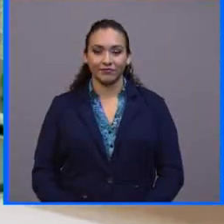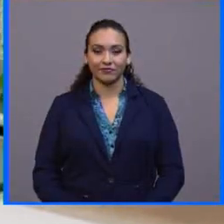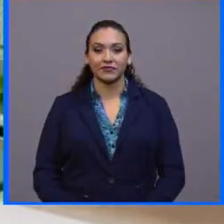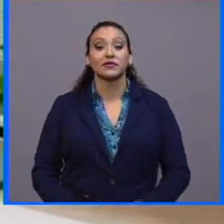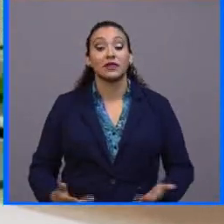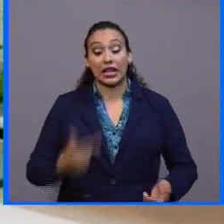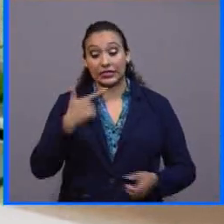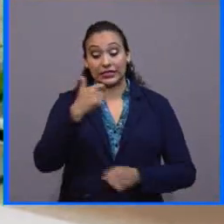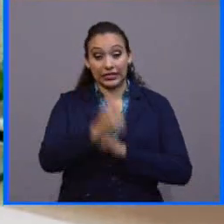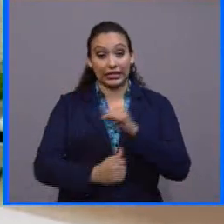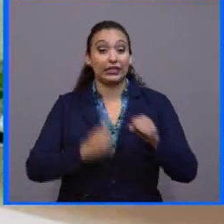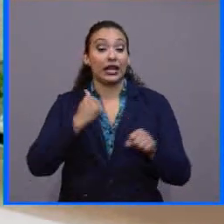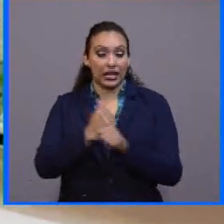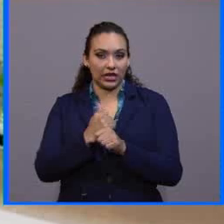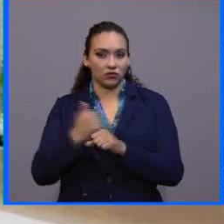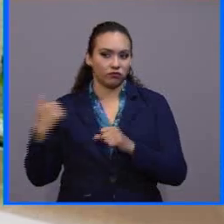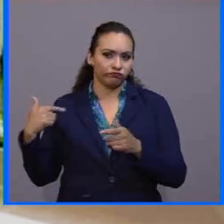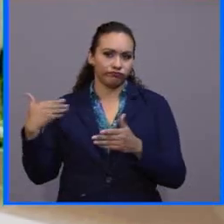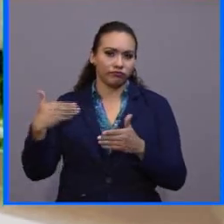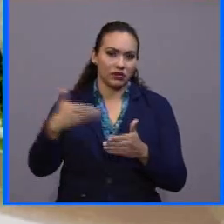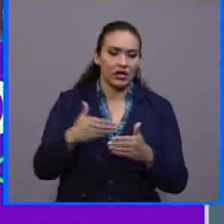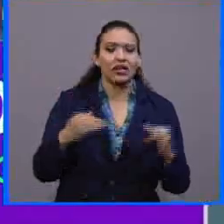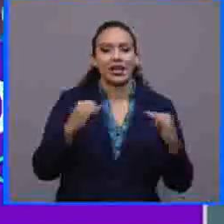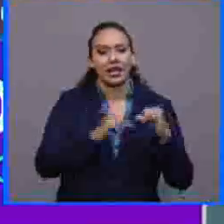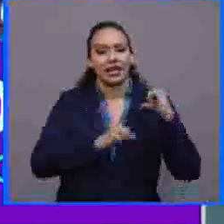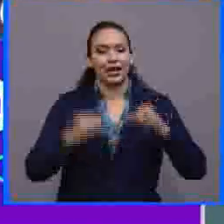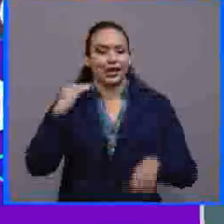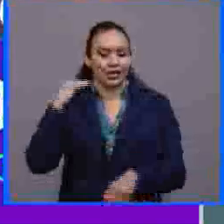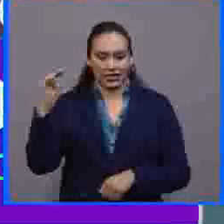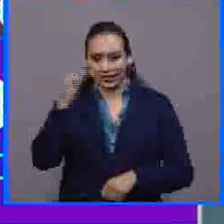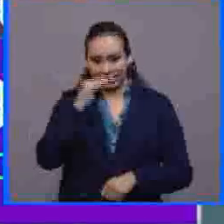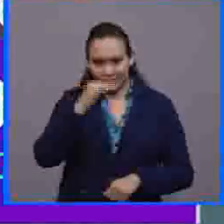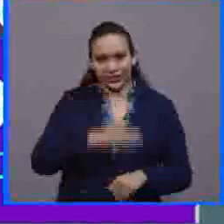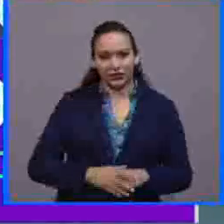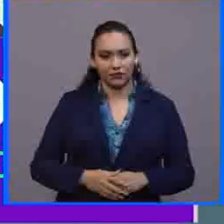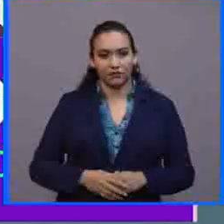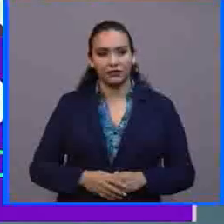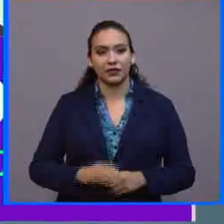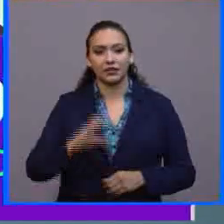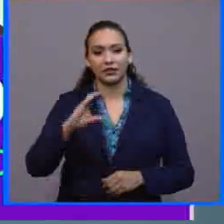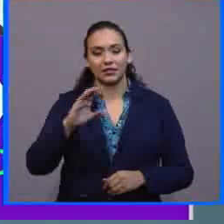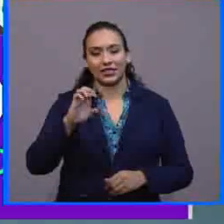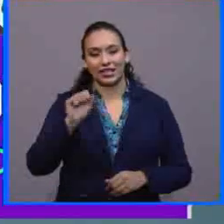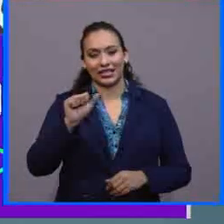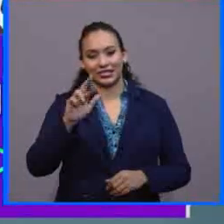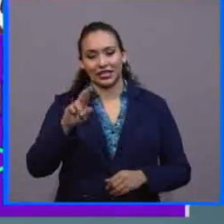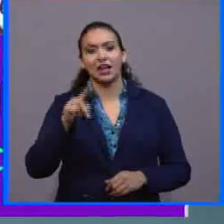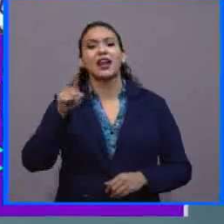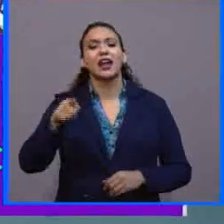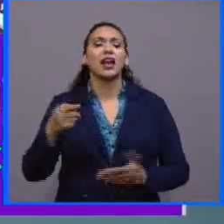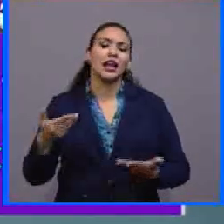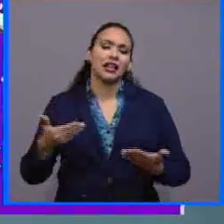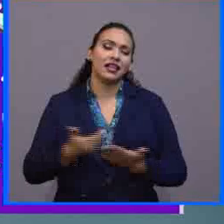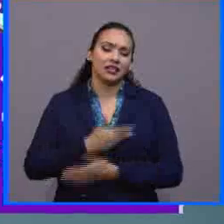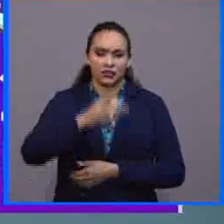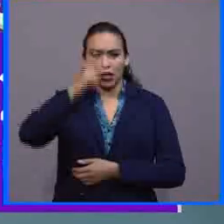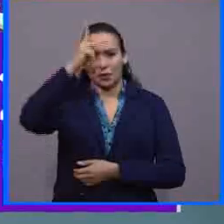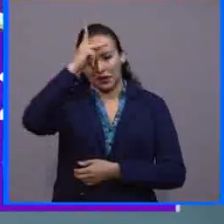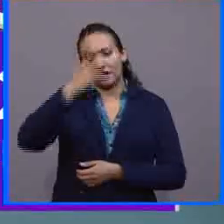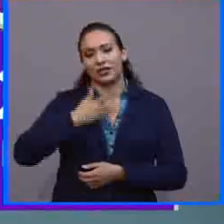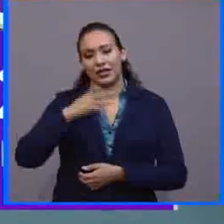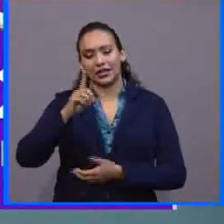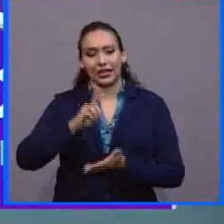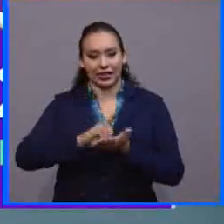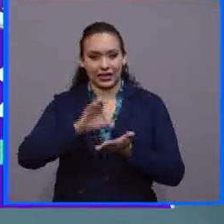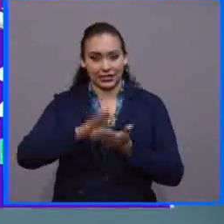Después de 7 años y debido a la intervención de la Defensoría Pública Federal, César es un joven peruano de 29 años con